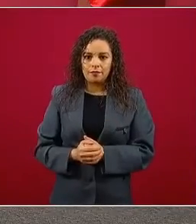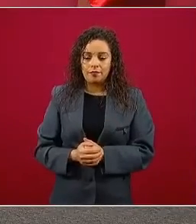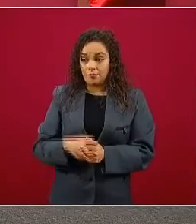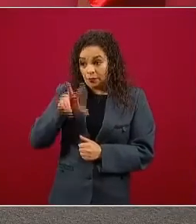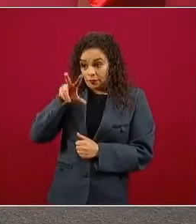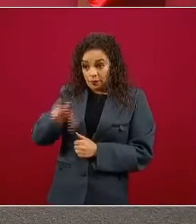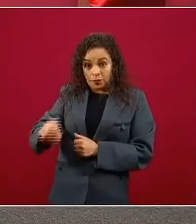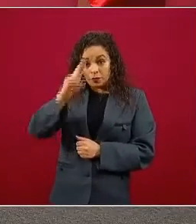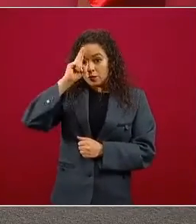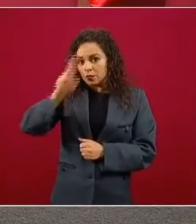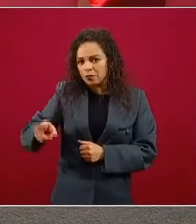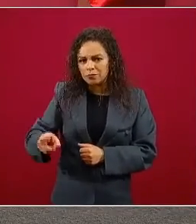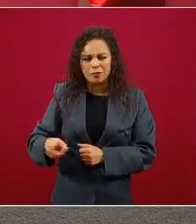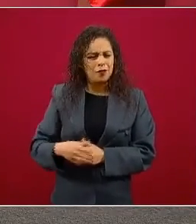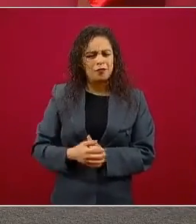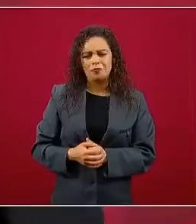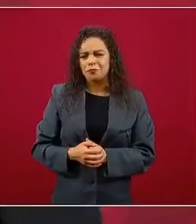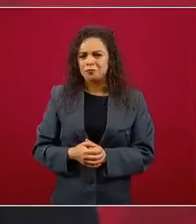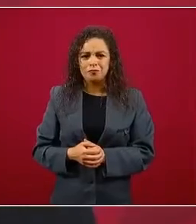hagan,